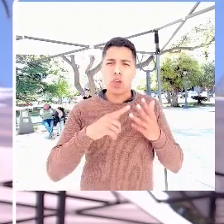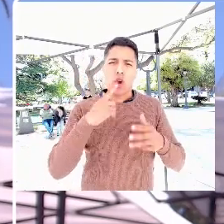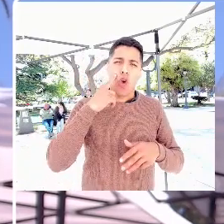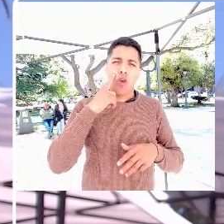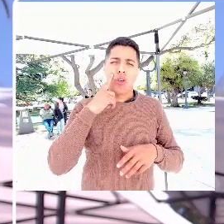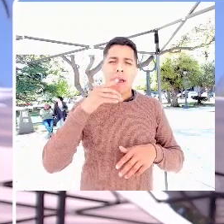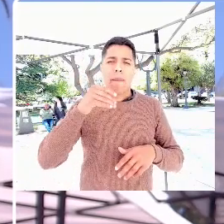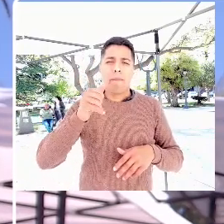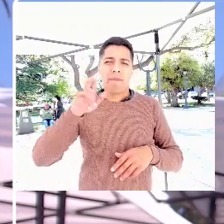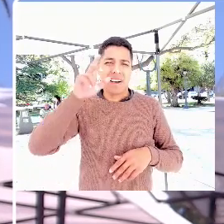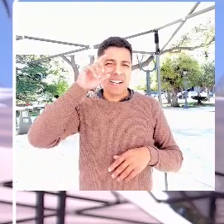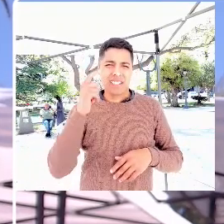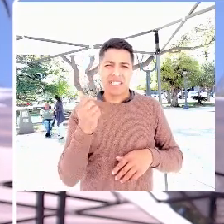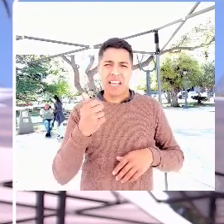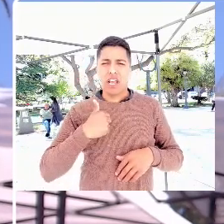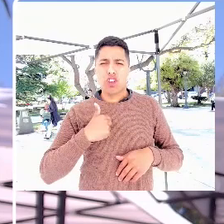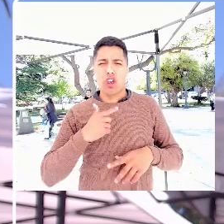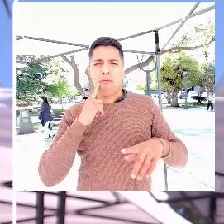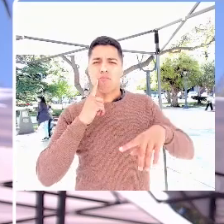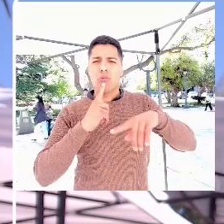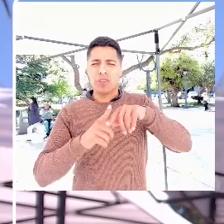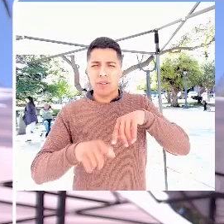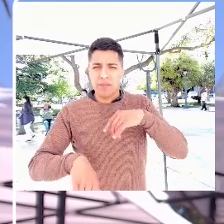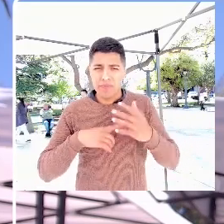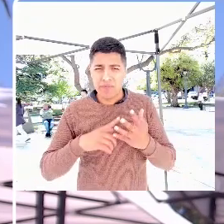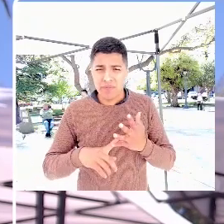Concejala Marcela Fernández. Afirmativo.